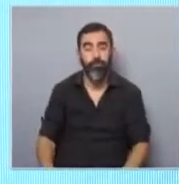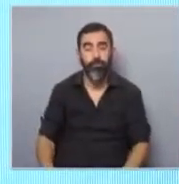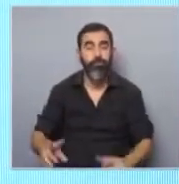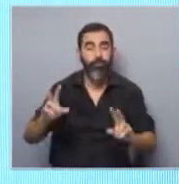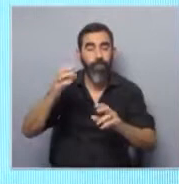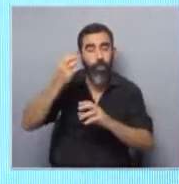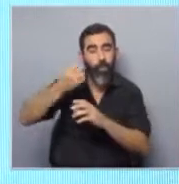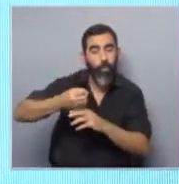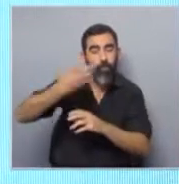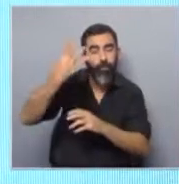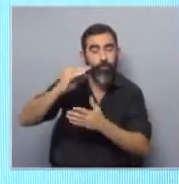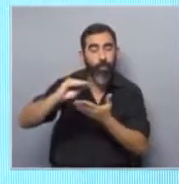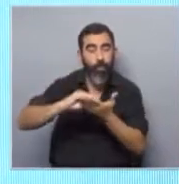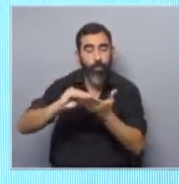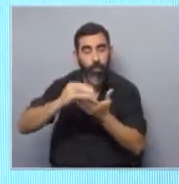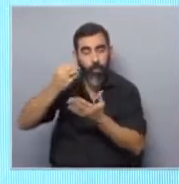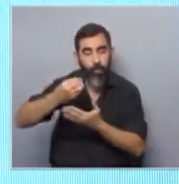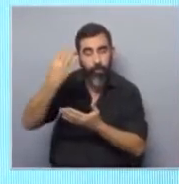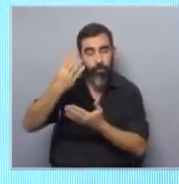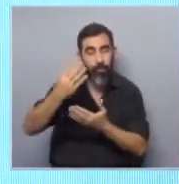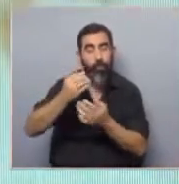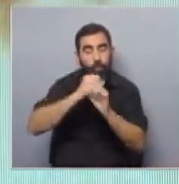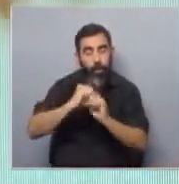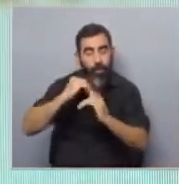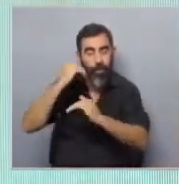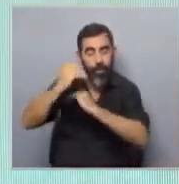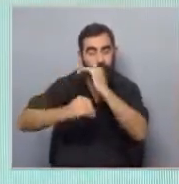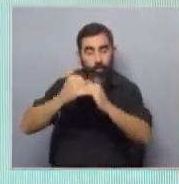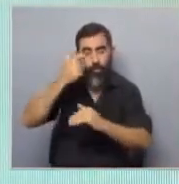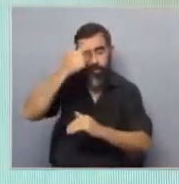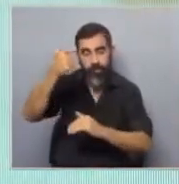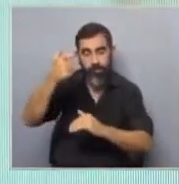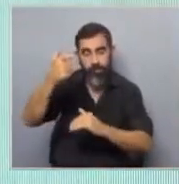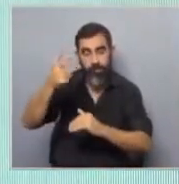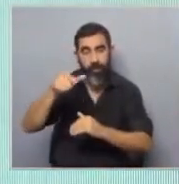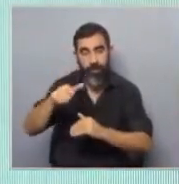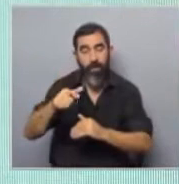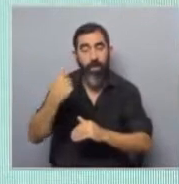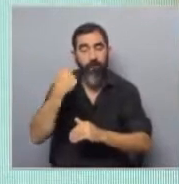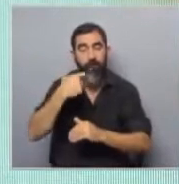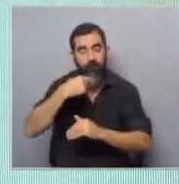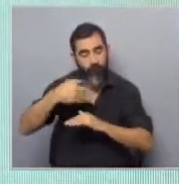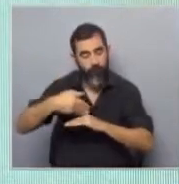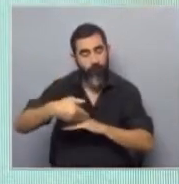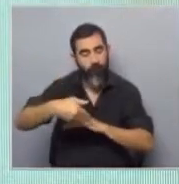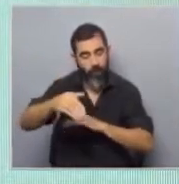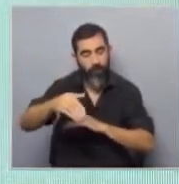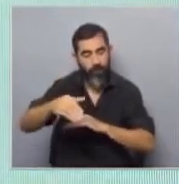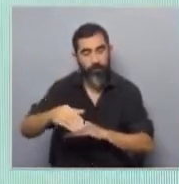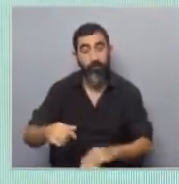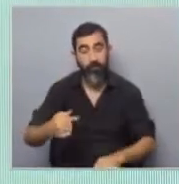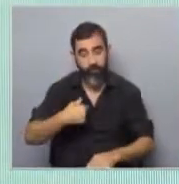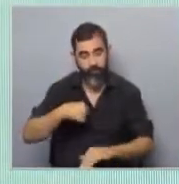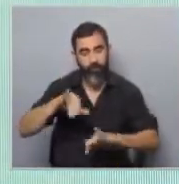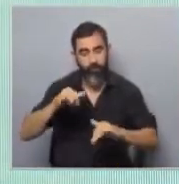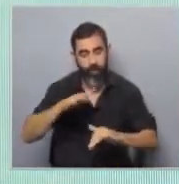conceptual en lo administrativo, apto para el desarrollo de la ciencia. Ahí nos queda un trecho. Y yo, que tengo